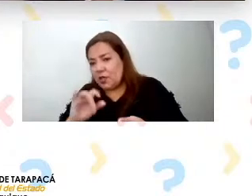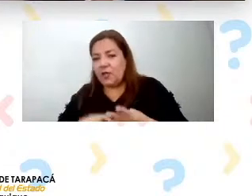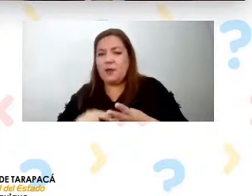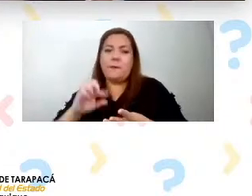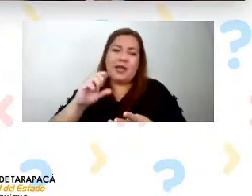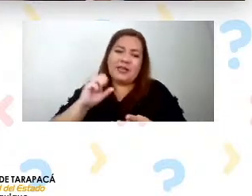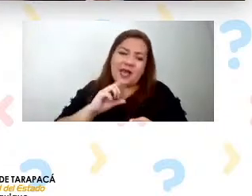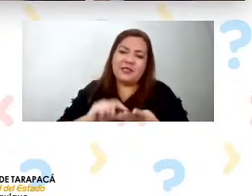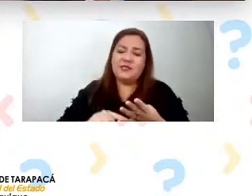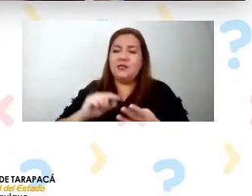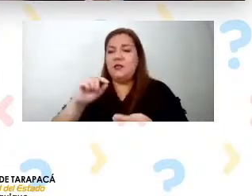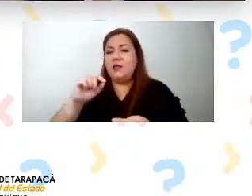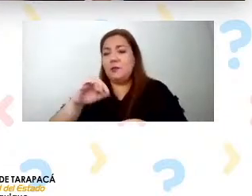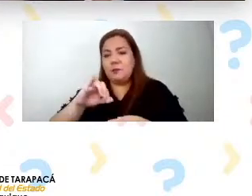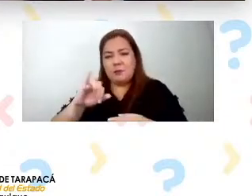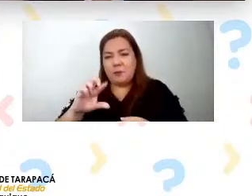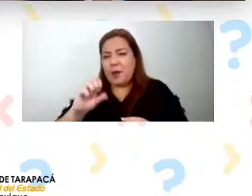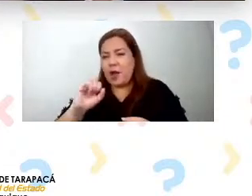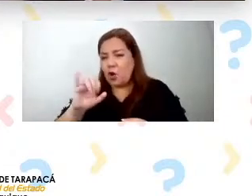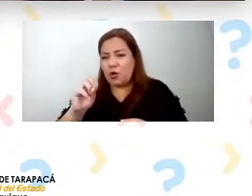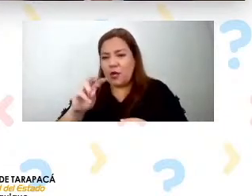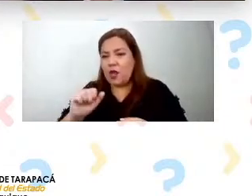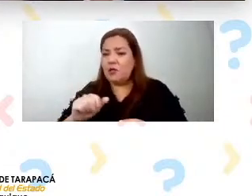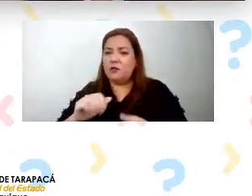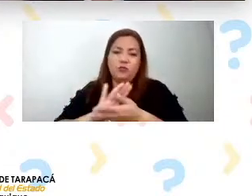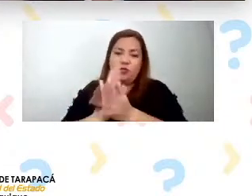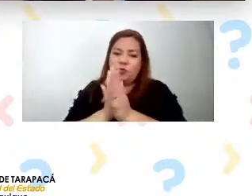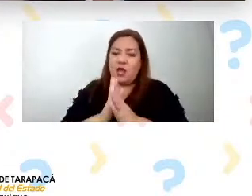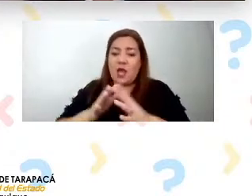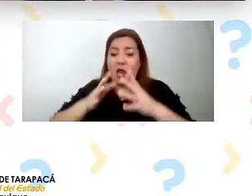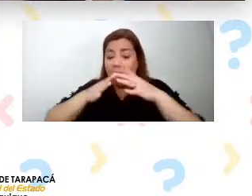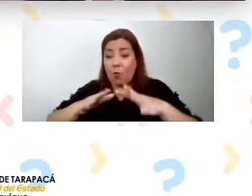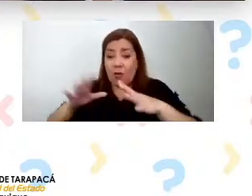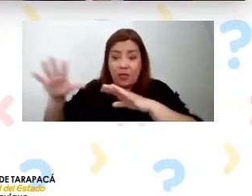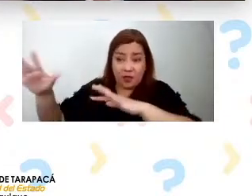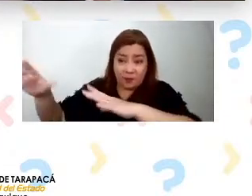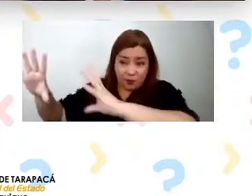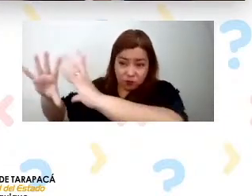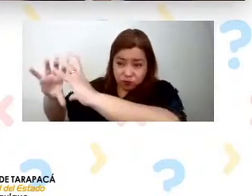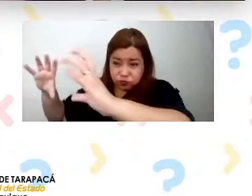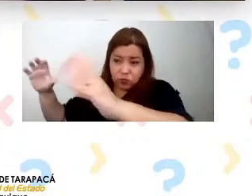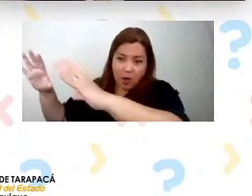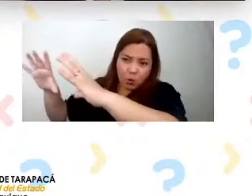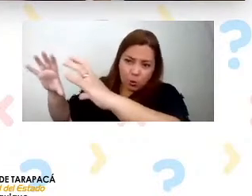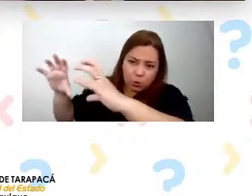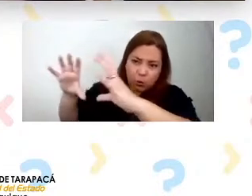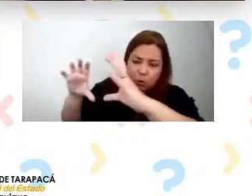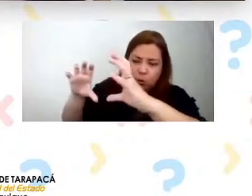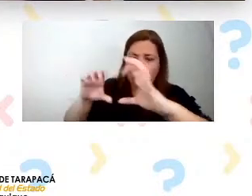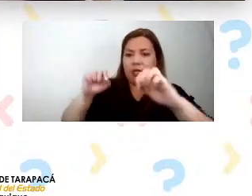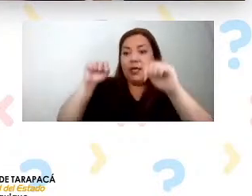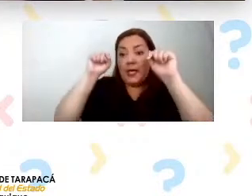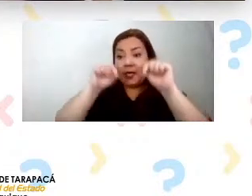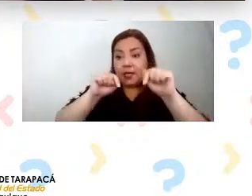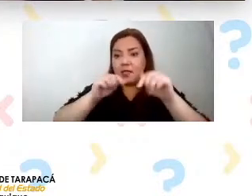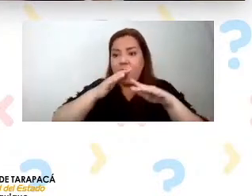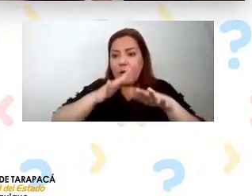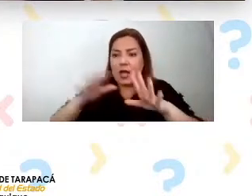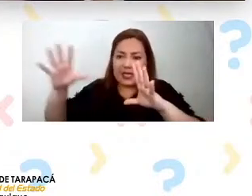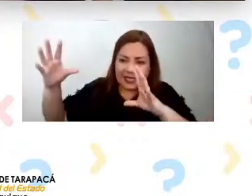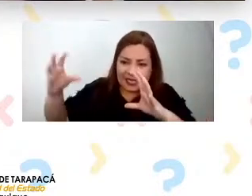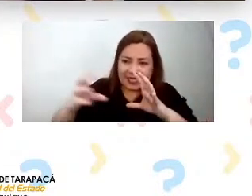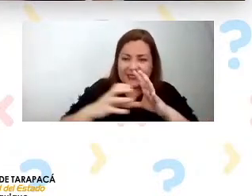Chipana y Pajonal, es decir, las aguas del borde que están ingresando al borde costero, estas aguas ingresan en